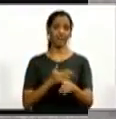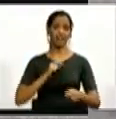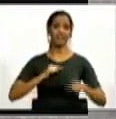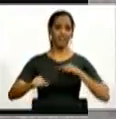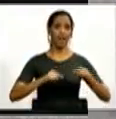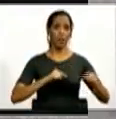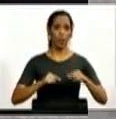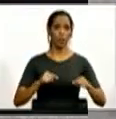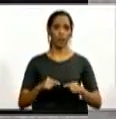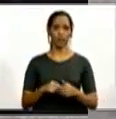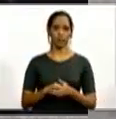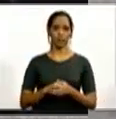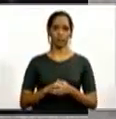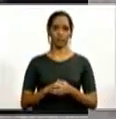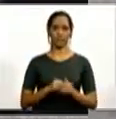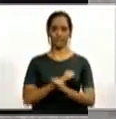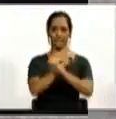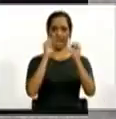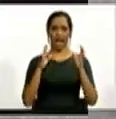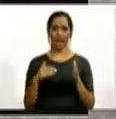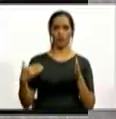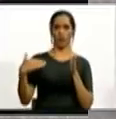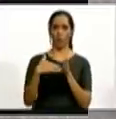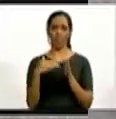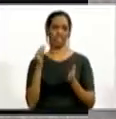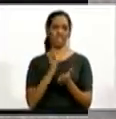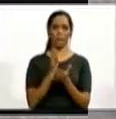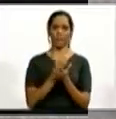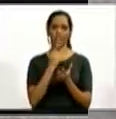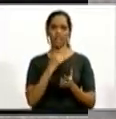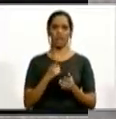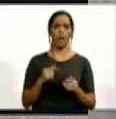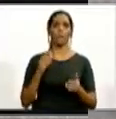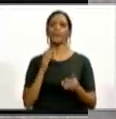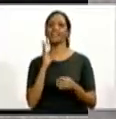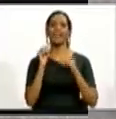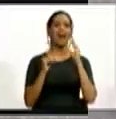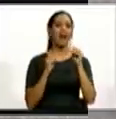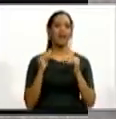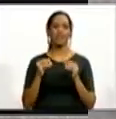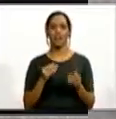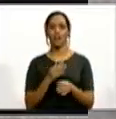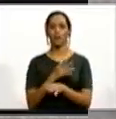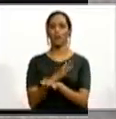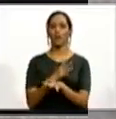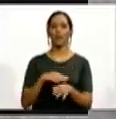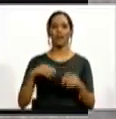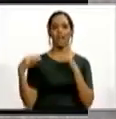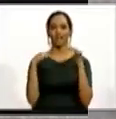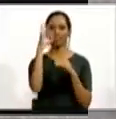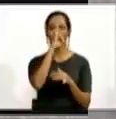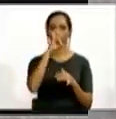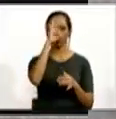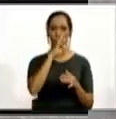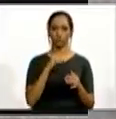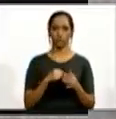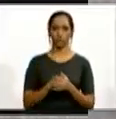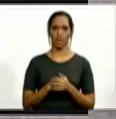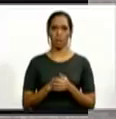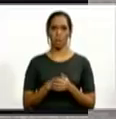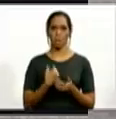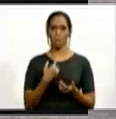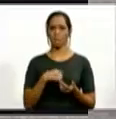dictadura. Claro, los contras siempre irán y mal, porque siempre hablaron del juego de la guerra sucia. En el